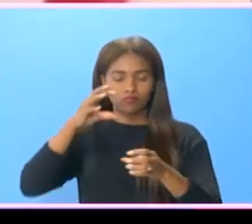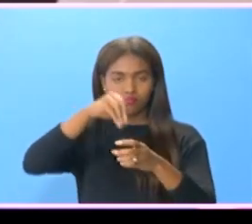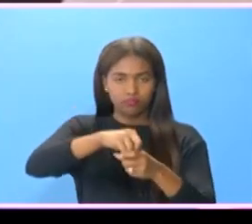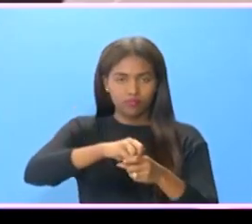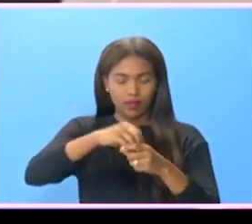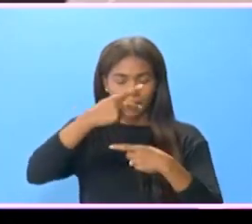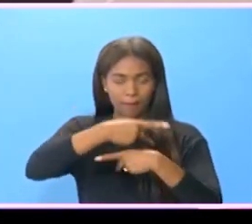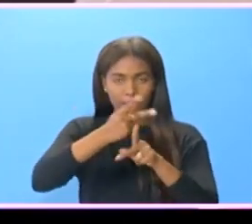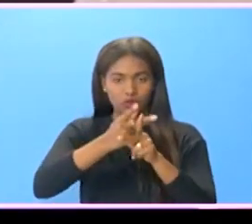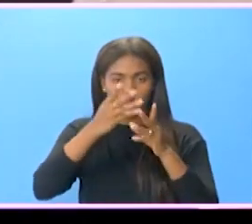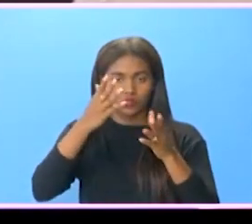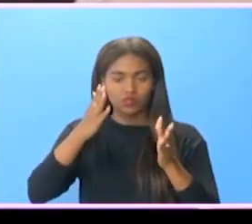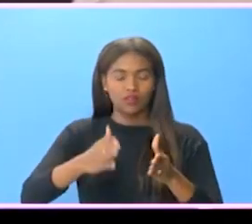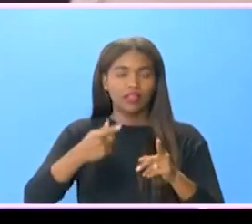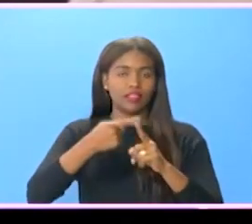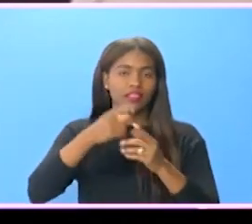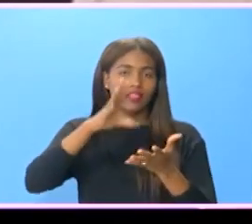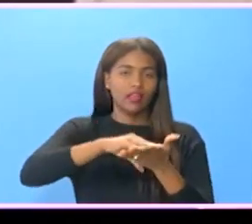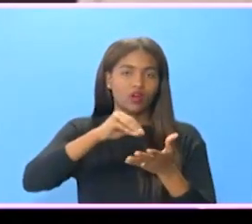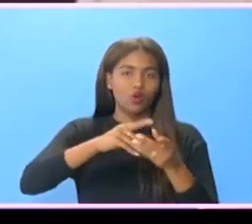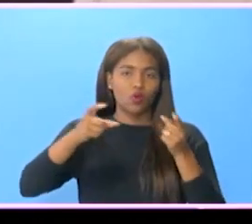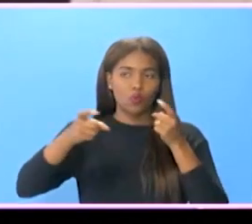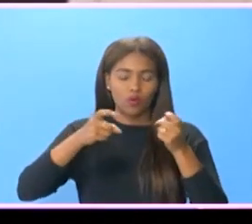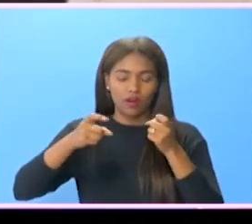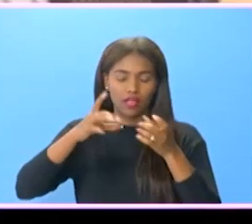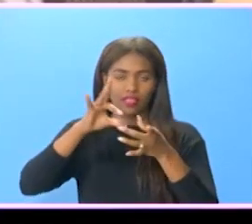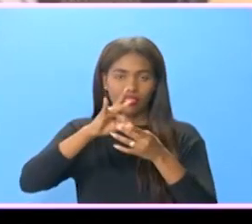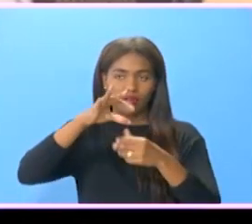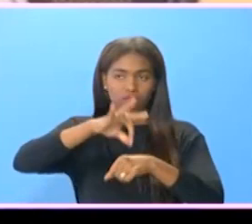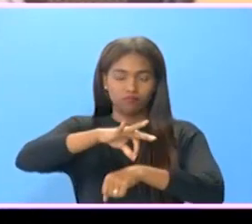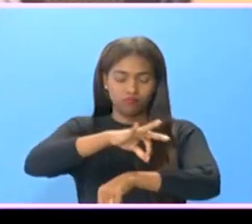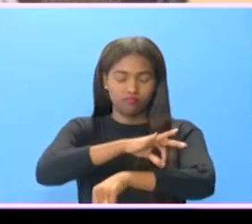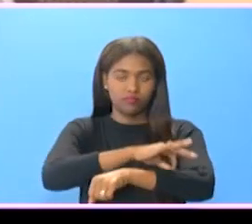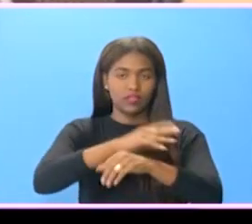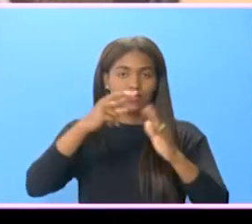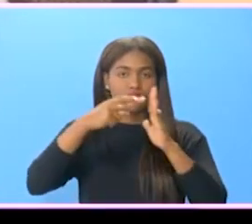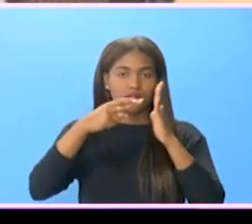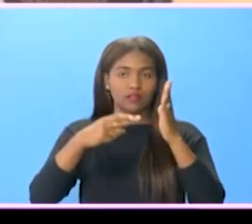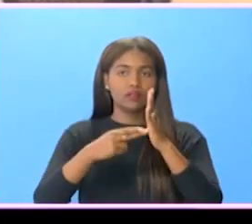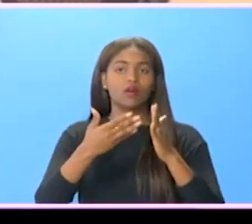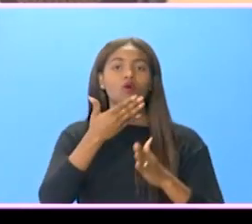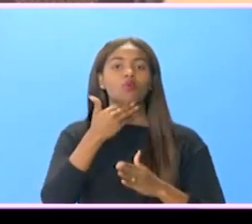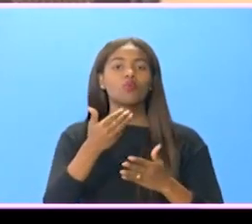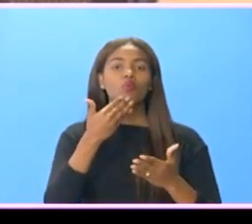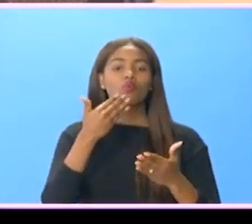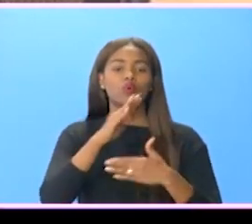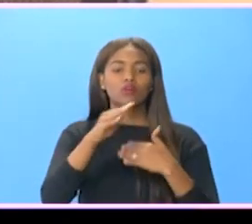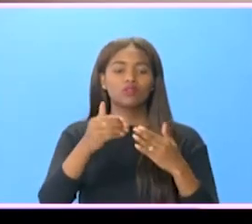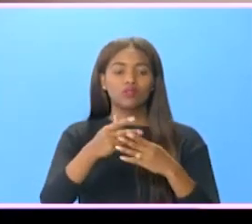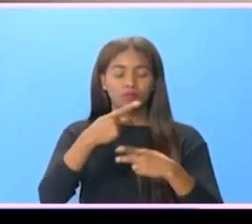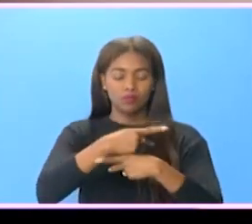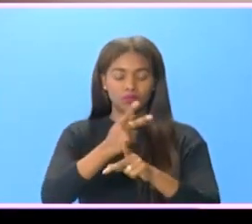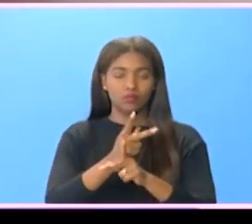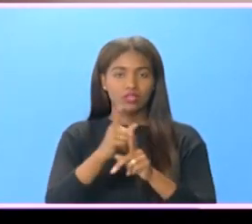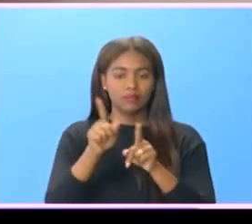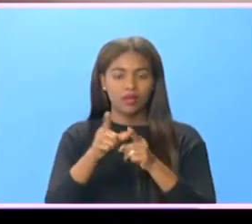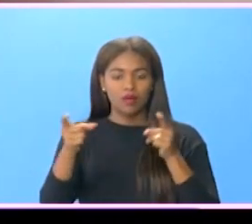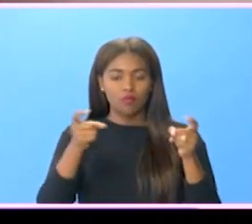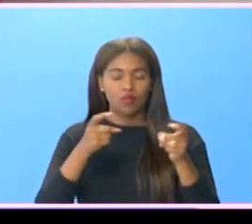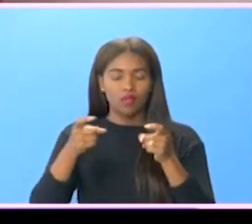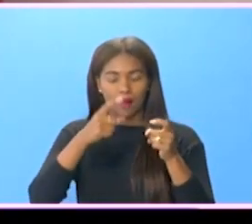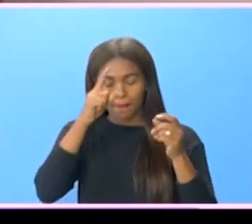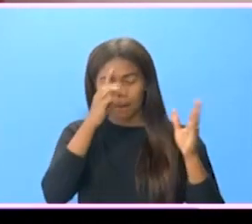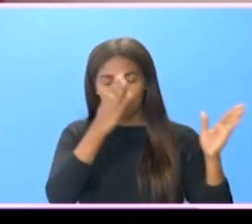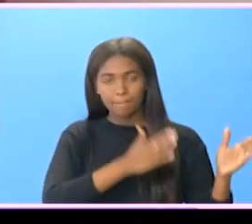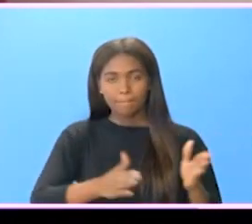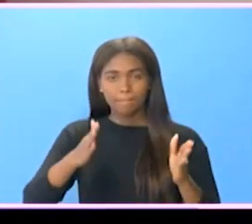sobre producción de arroz y manejo de plagas, normas y estándares de calidad de los productos y manejos en el